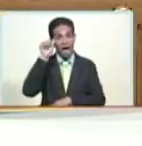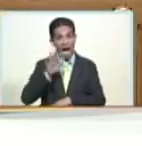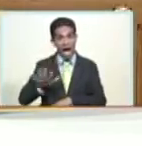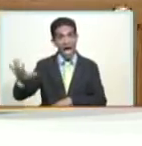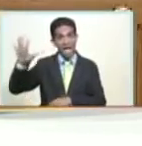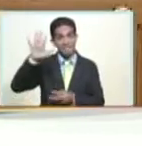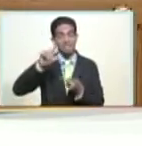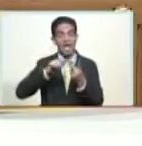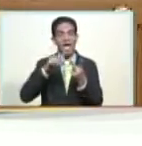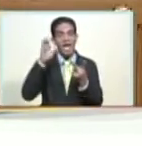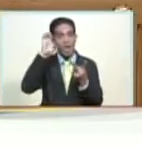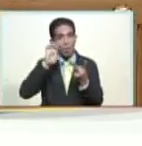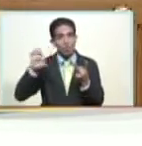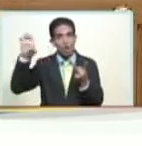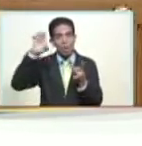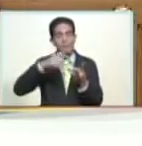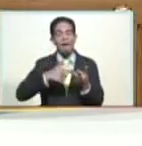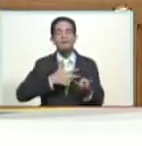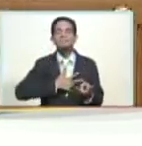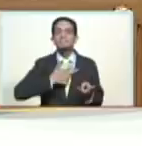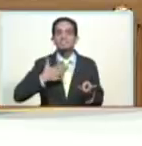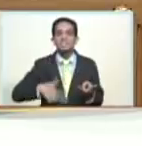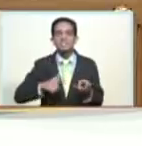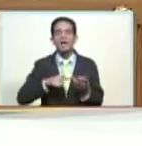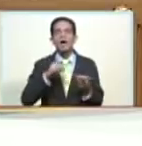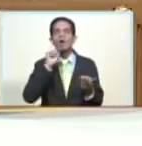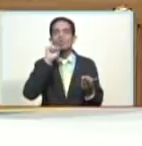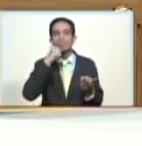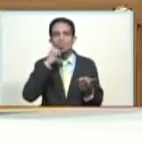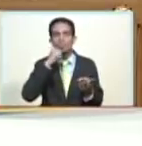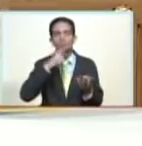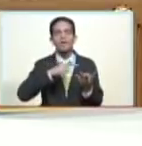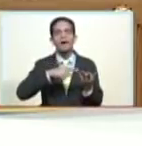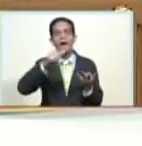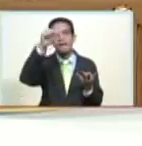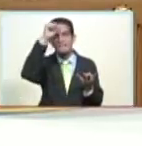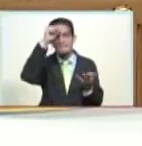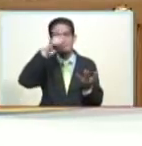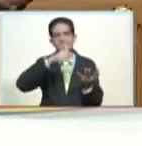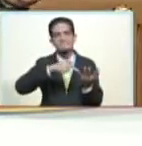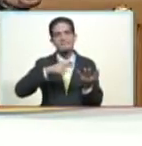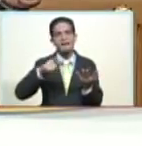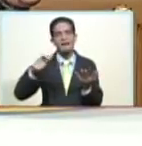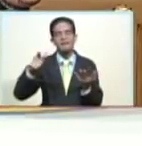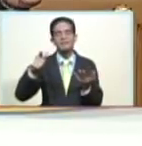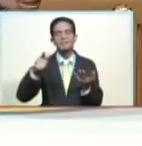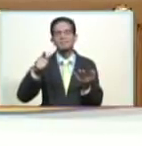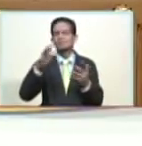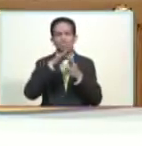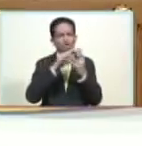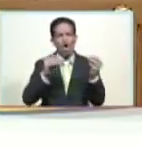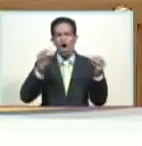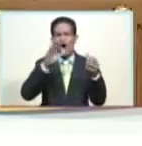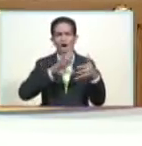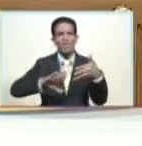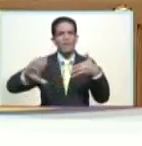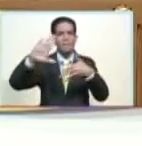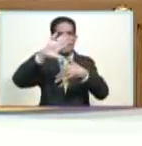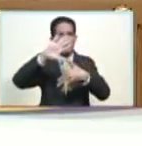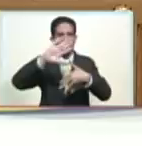de Europa, de China, de Rusia, de la India, de Bielorrusia, de Irán, de América Latina, del